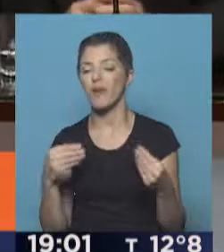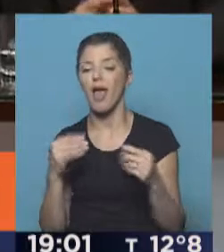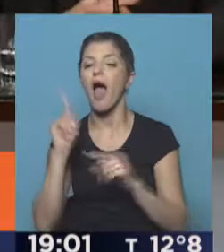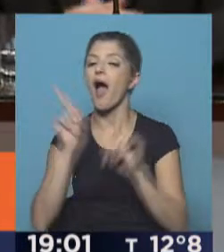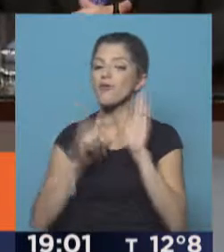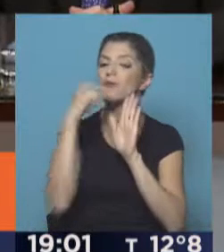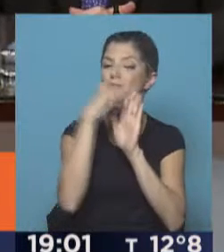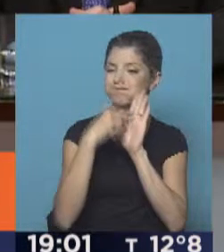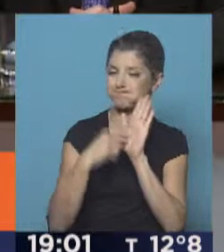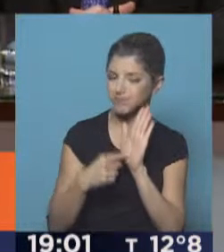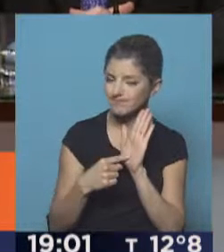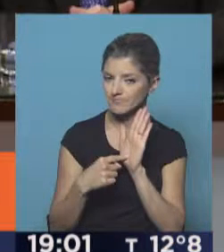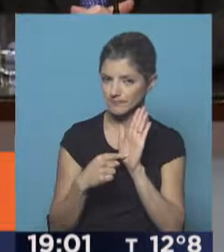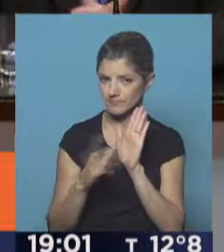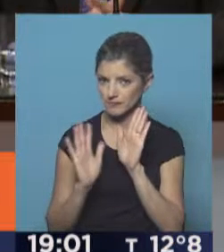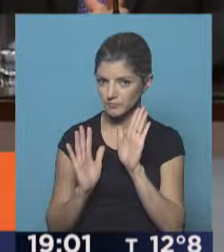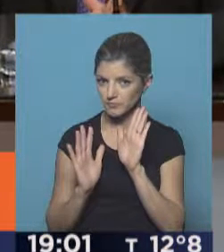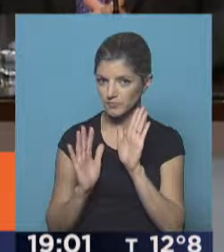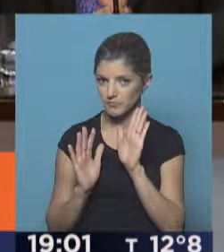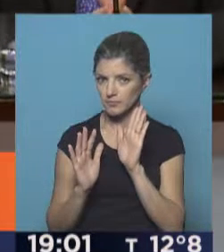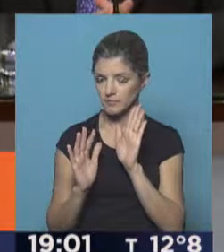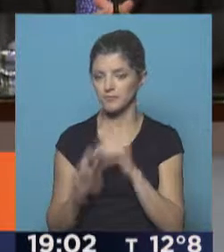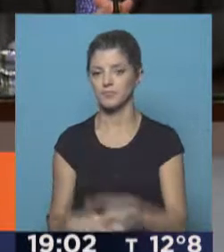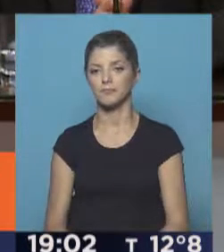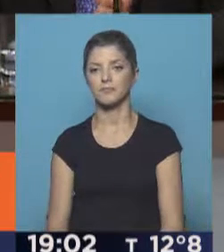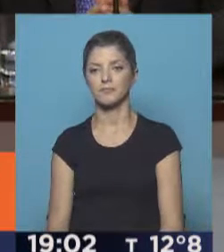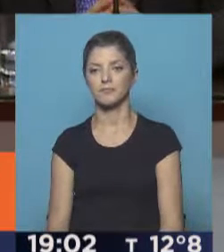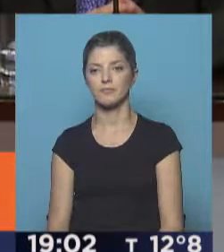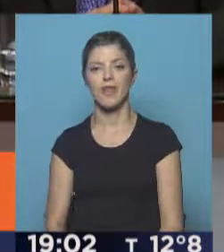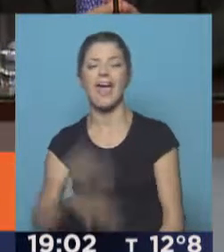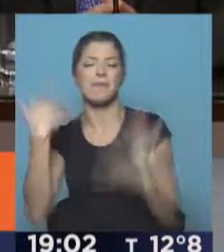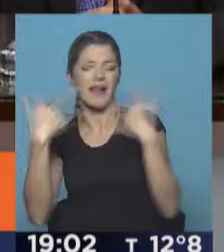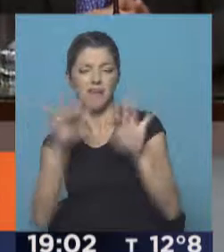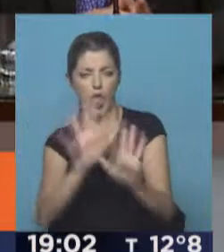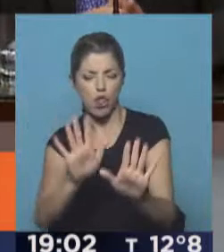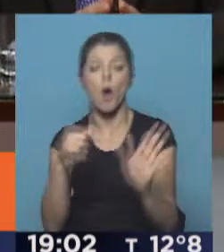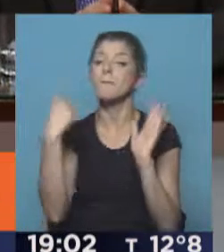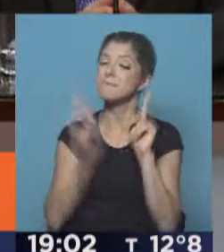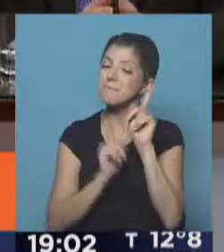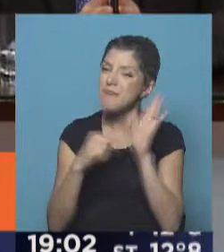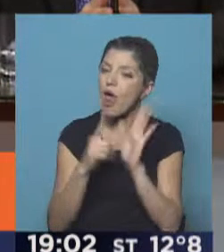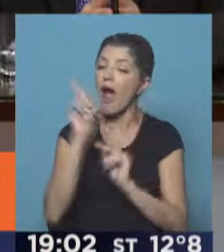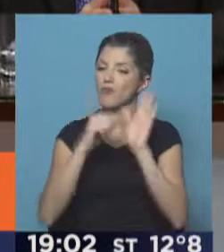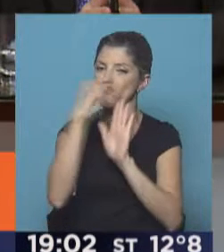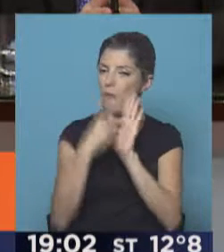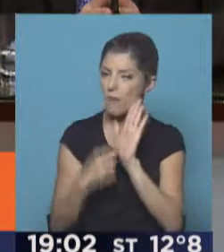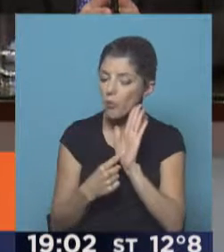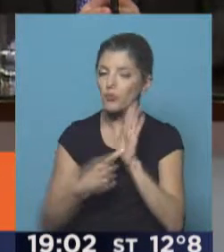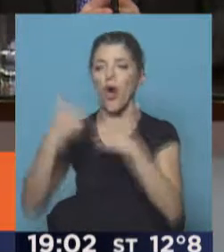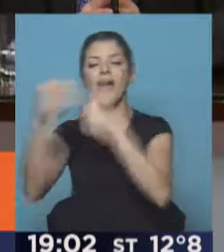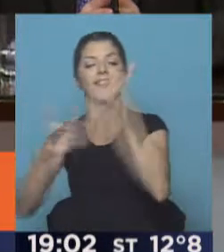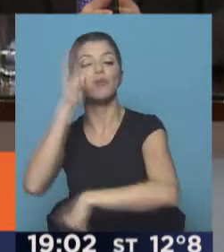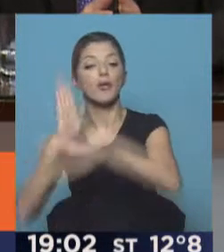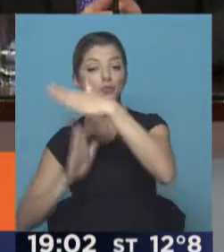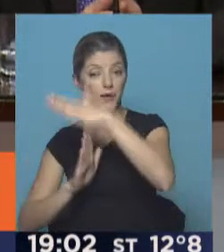formas sería bueno que, ya sin urgencias ni nada, pero que el Tribunal Superior, la Corte,